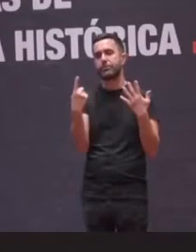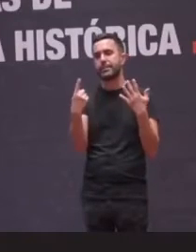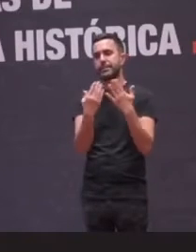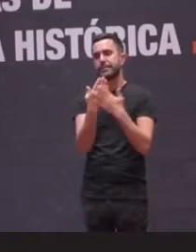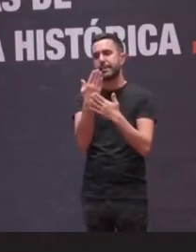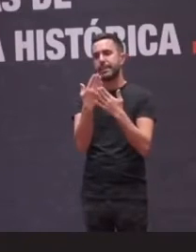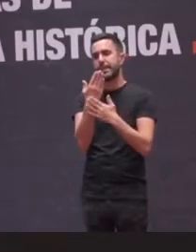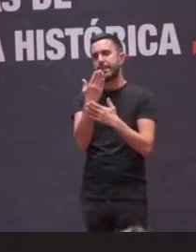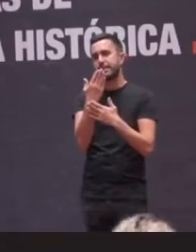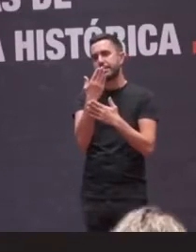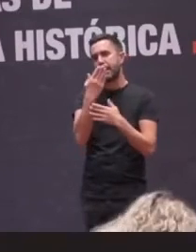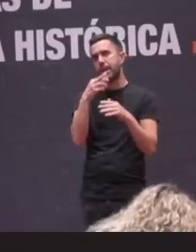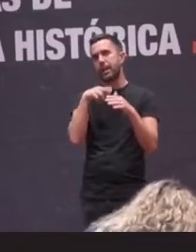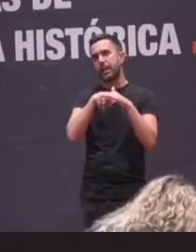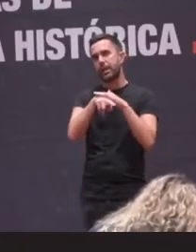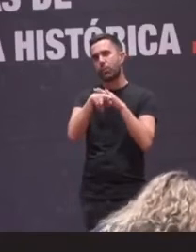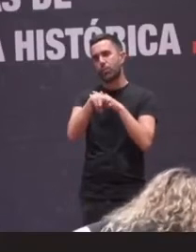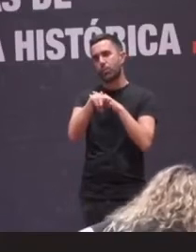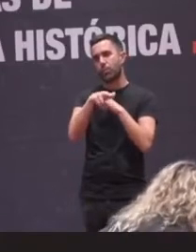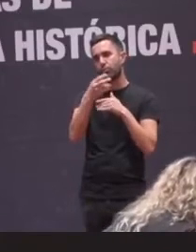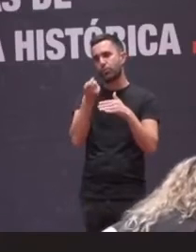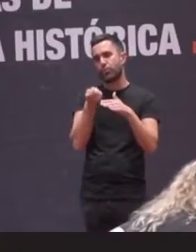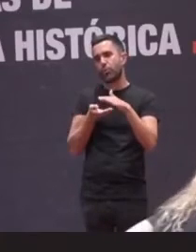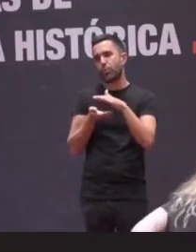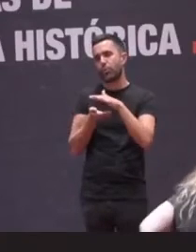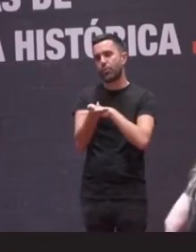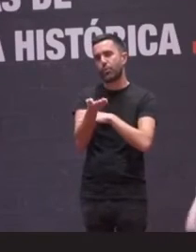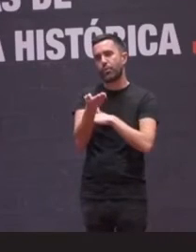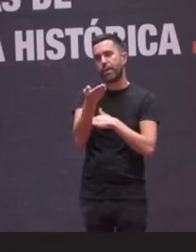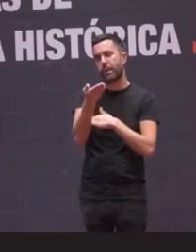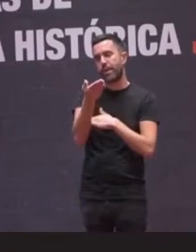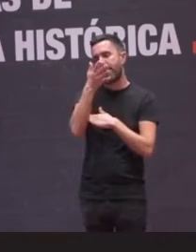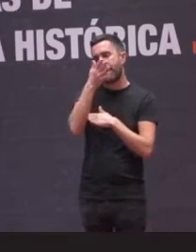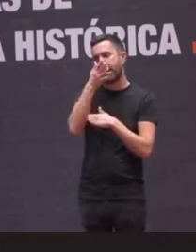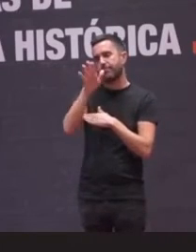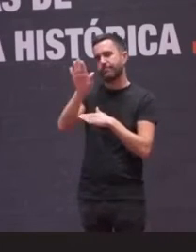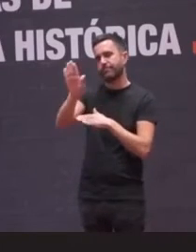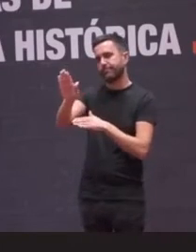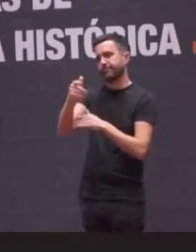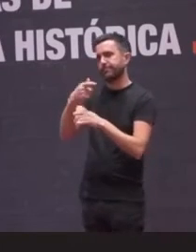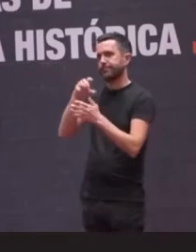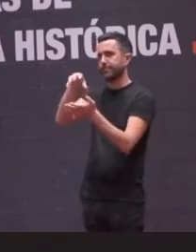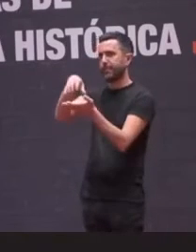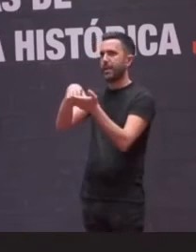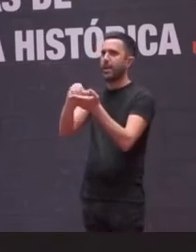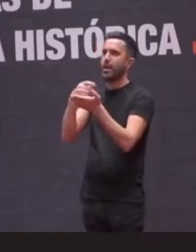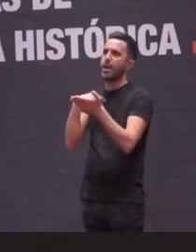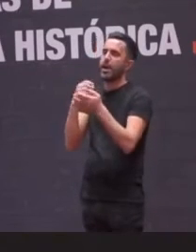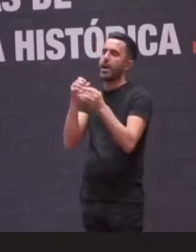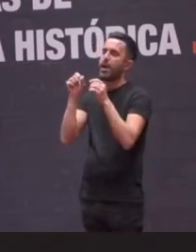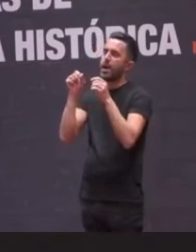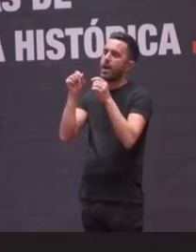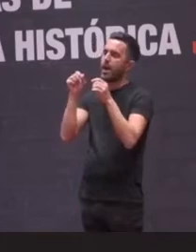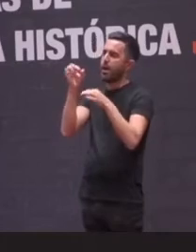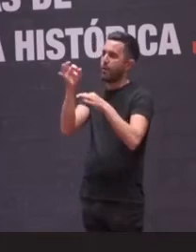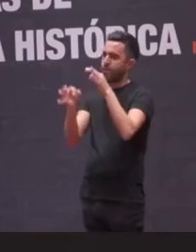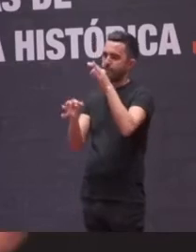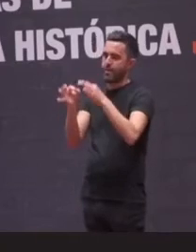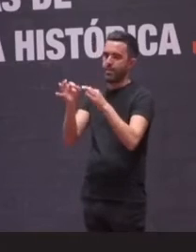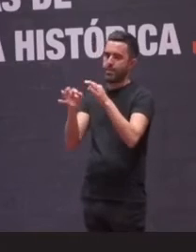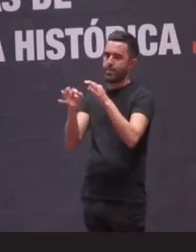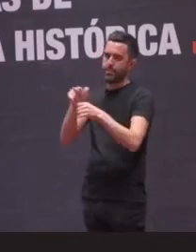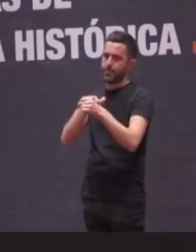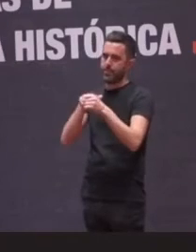entra a audiencia provincial, un recurso de apelación. Un recurso onde se pode cuestionar todo. É dicir, volvemos